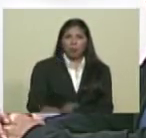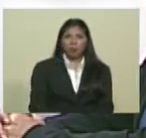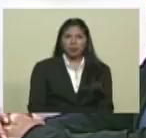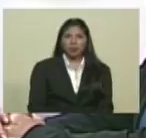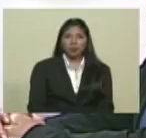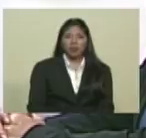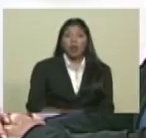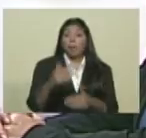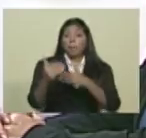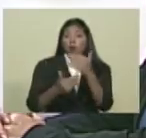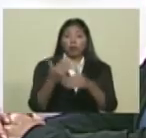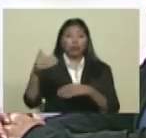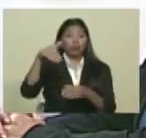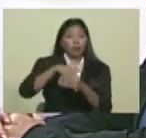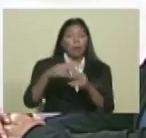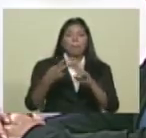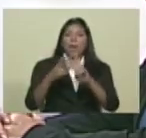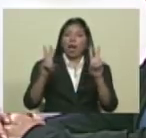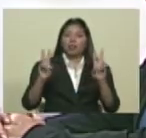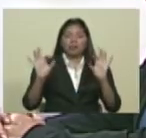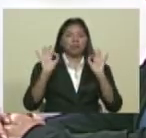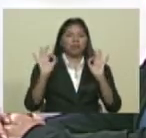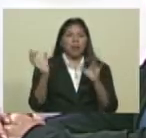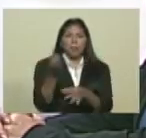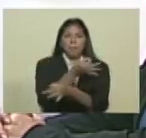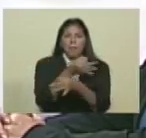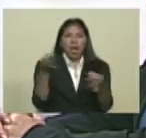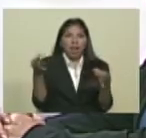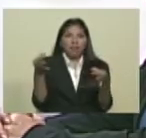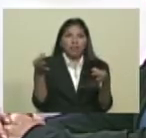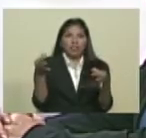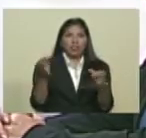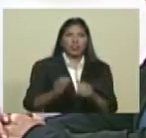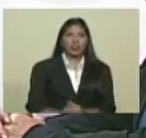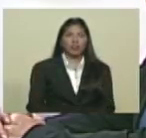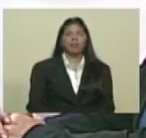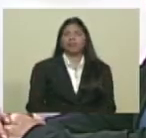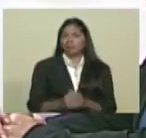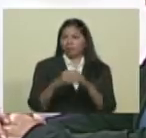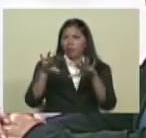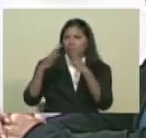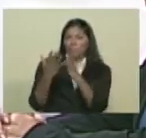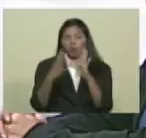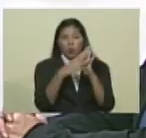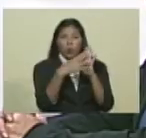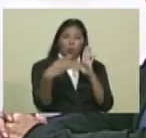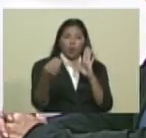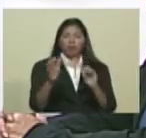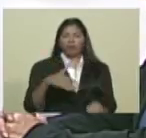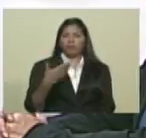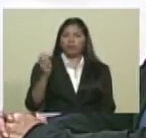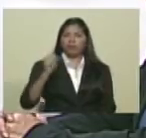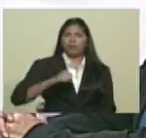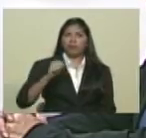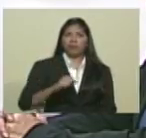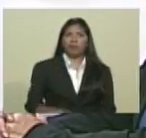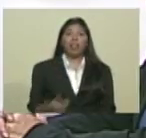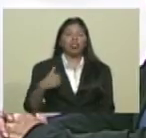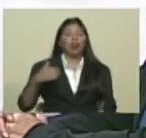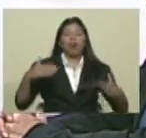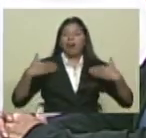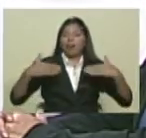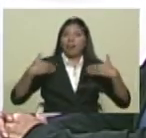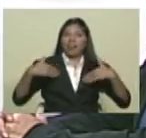Proceso electoral en paz. Perfecto. Ejemplar. Y me da mucha alegría,